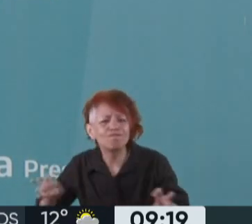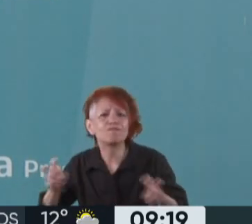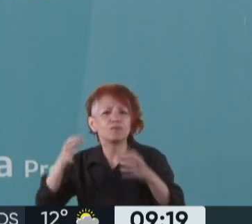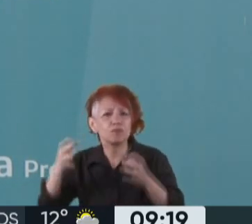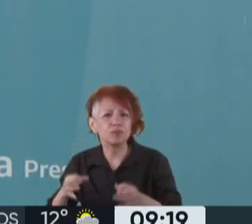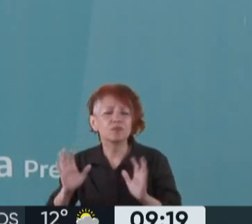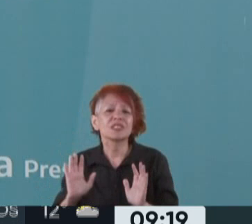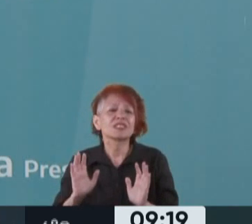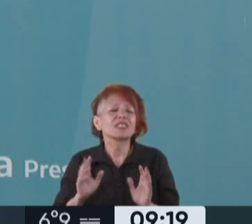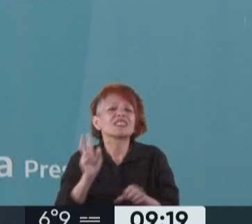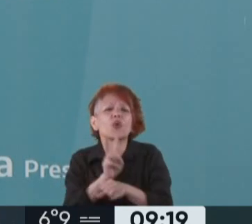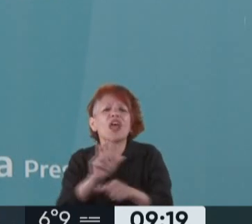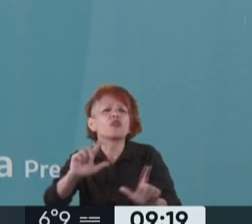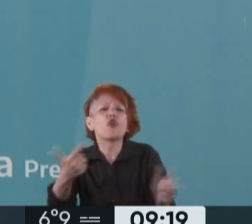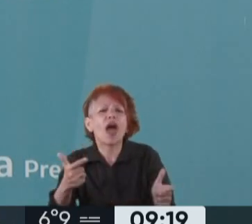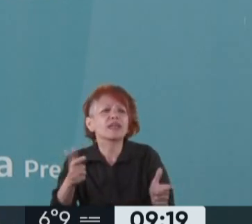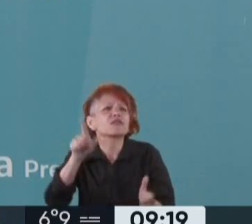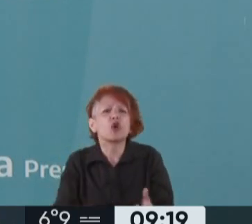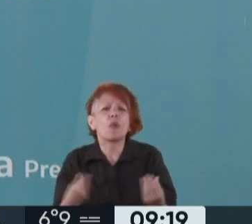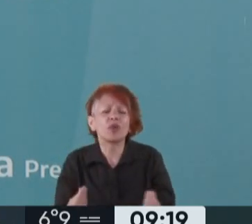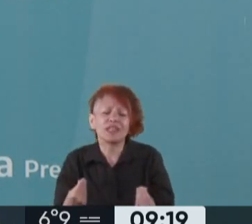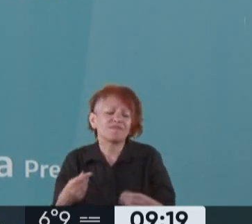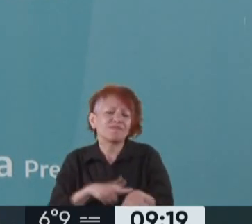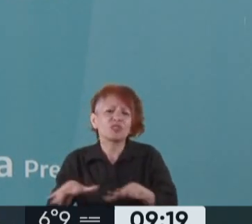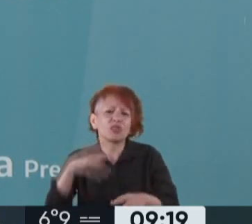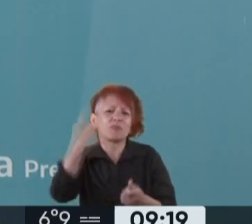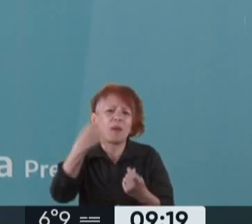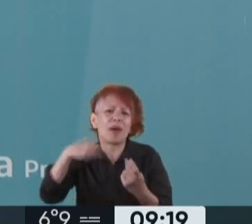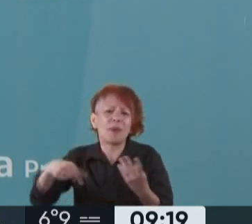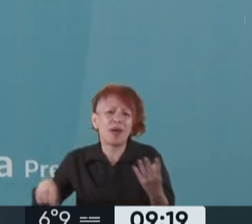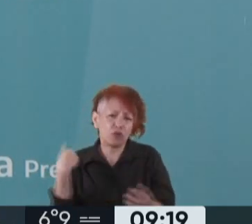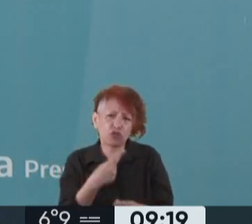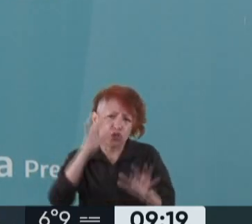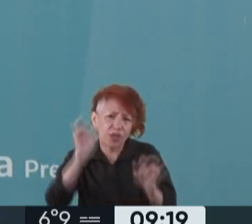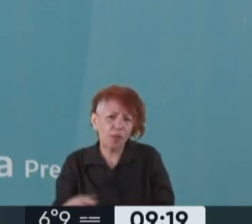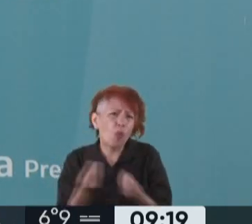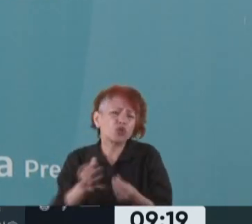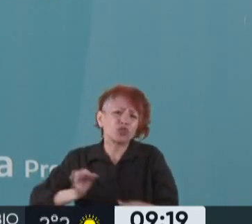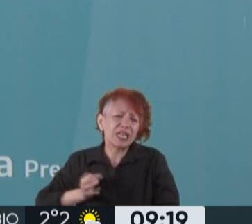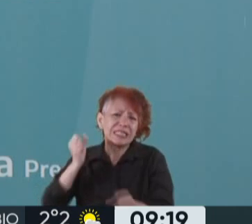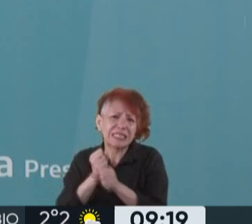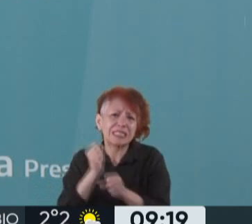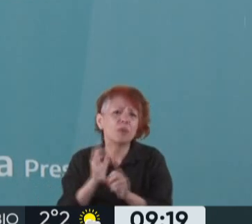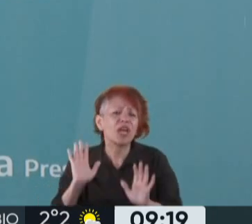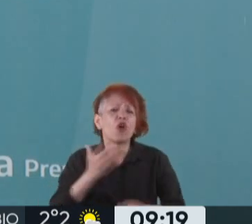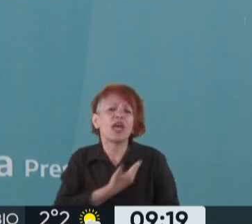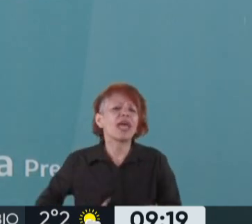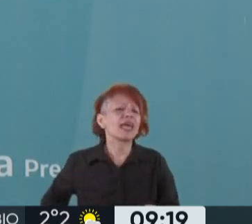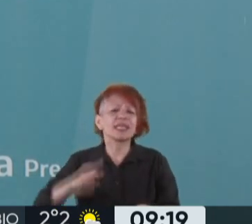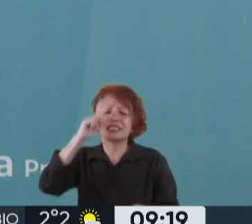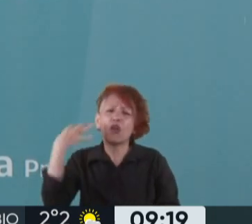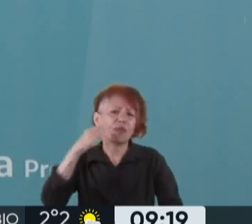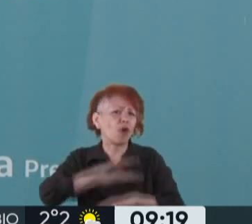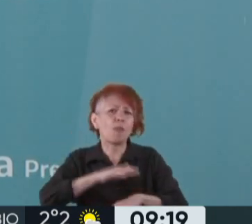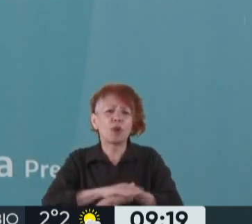es multicausal, todos lo sabemos, los que hemos trabajado en este tema durante muchísimos años, pero es un compromiso y tiene que ser un compromiso del Estado que las